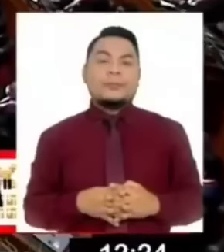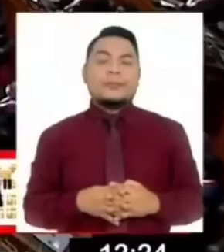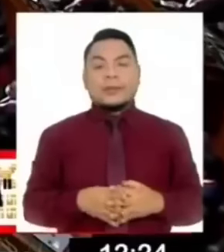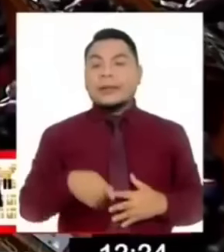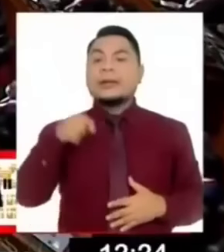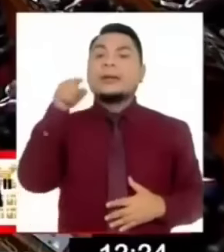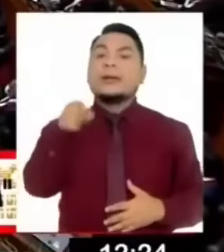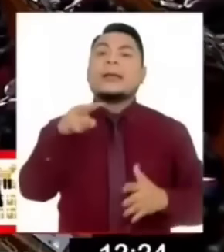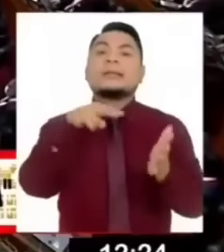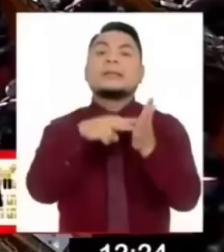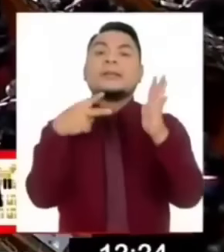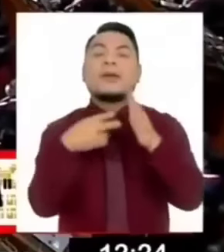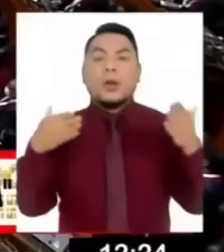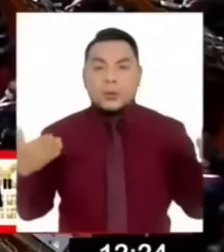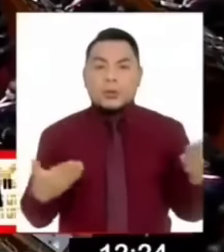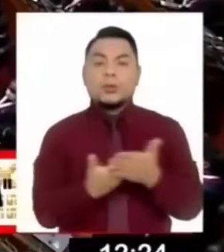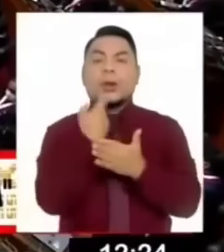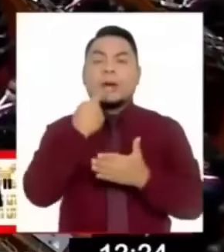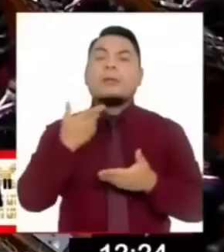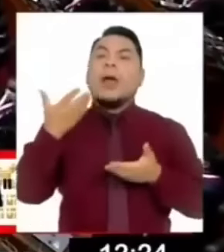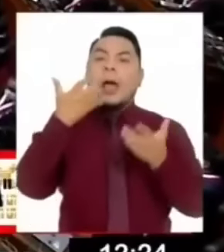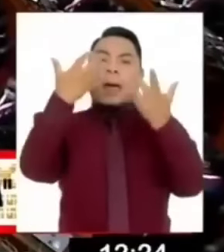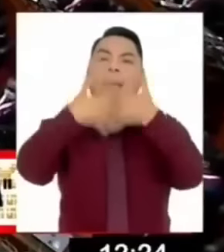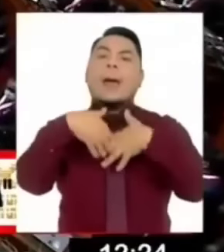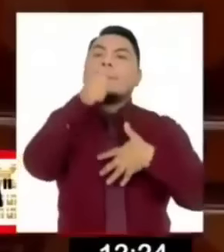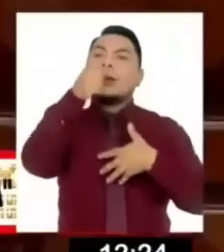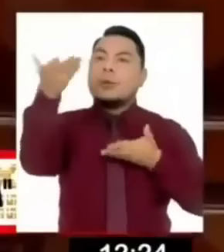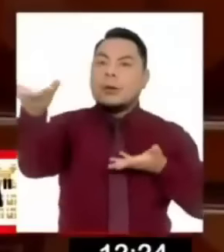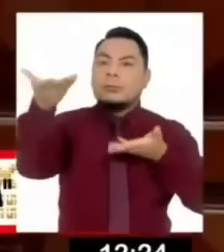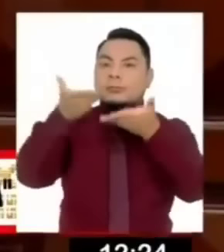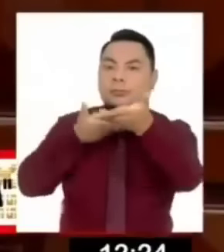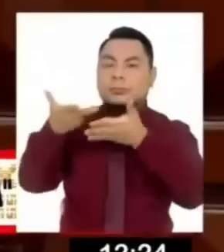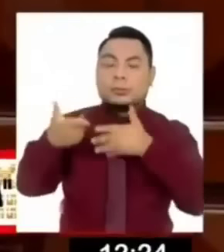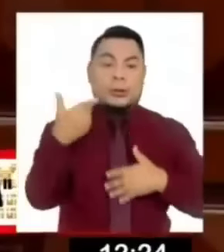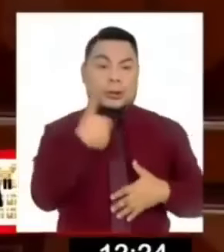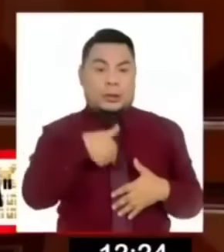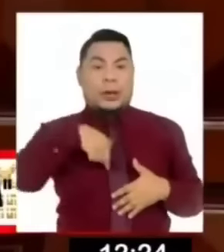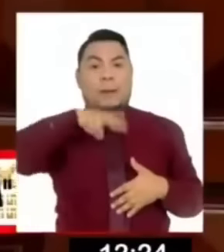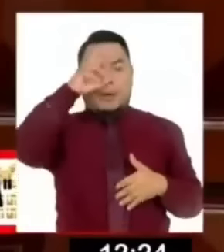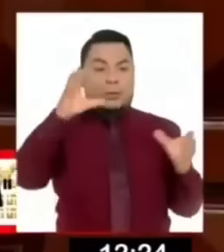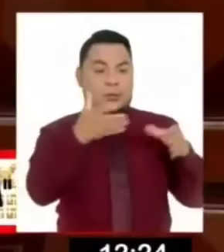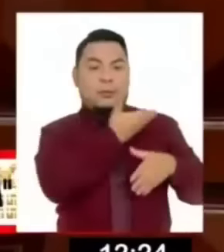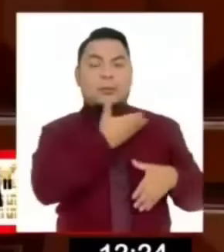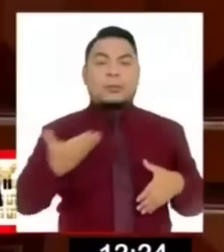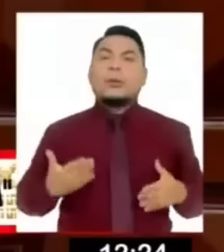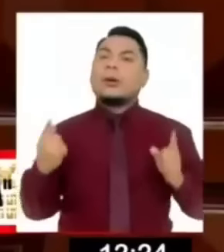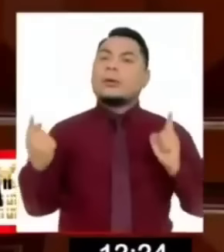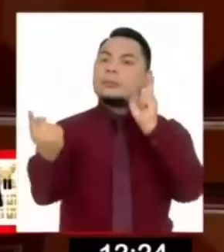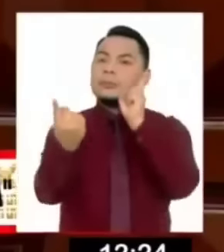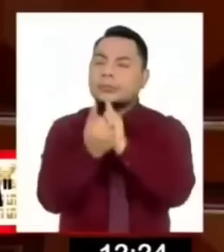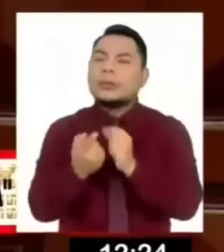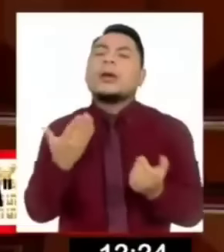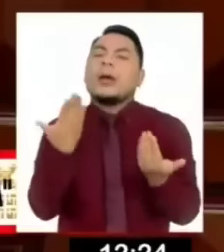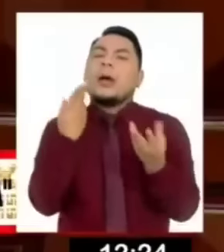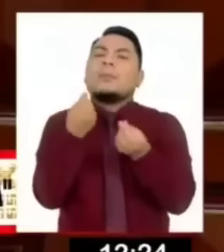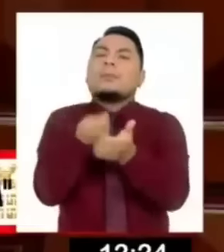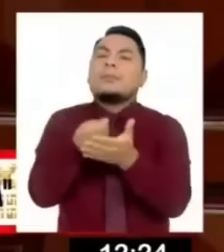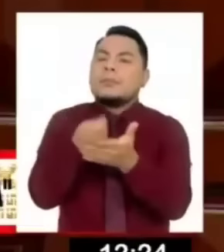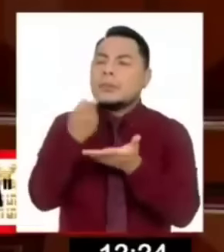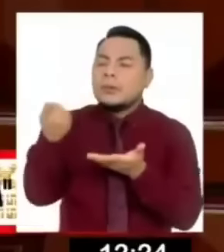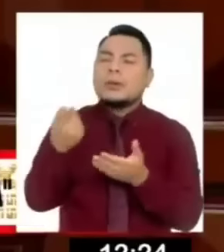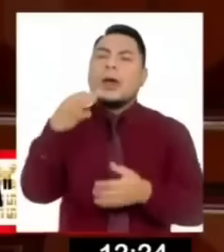Esto significa un nuevo pacto con los inversores privados, donde el Estado intervenga para reducir costos, facilitar